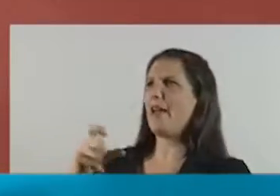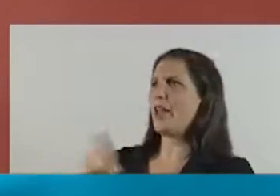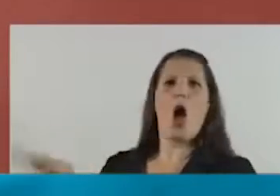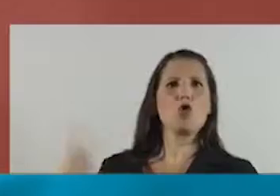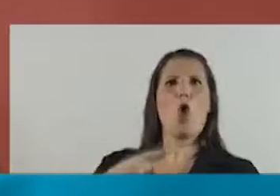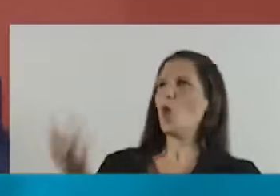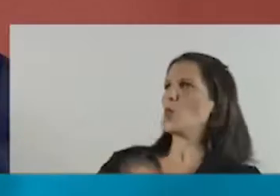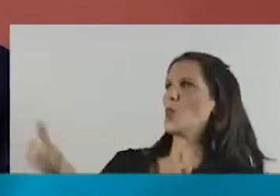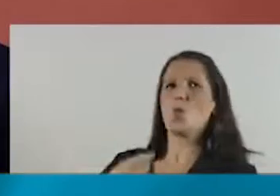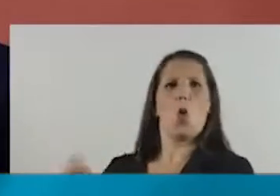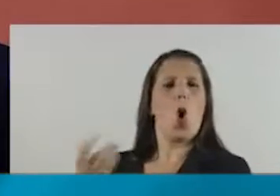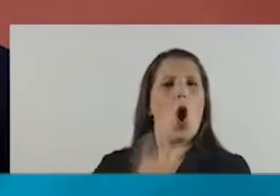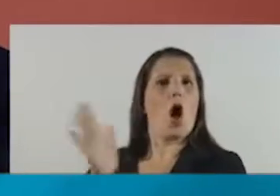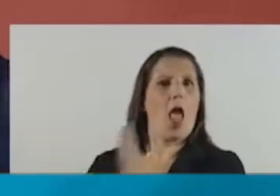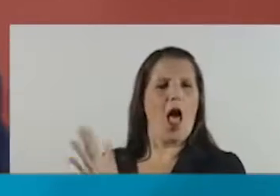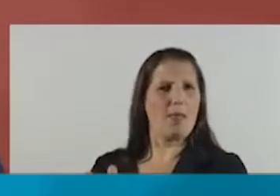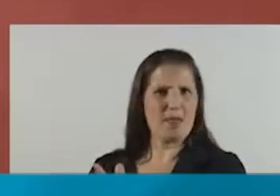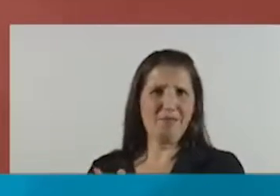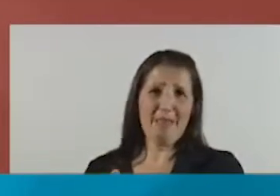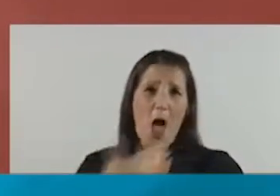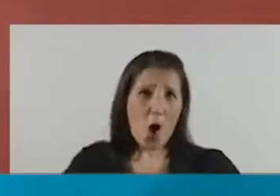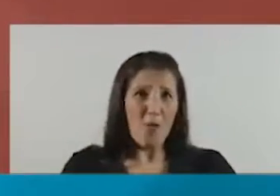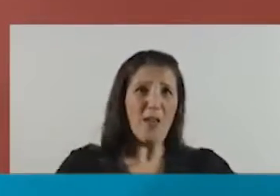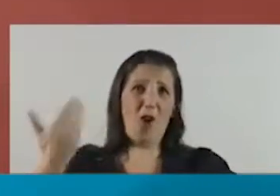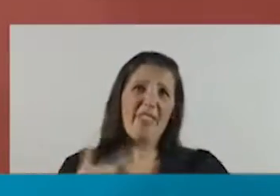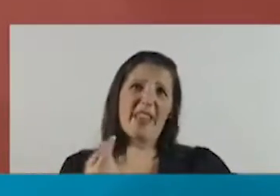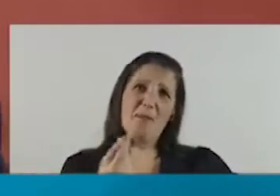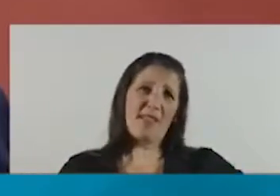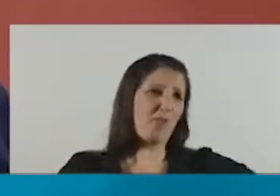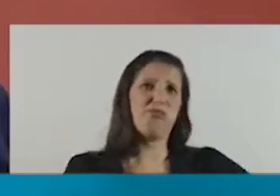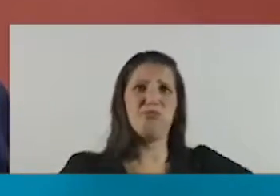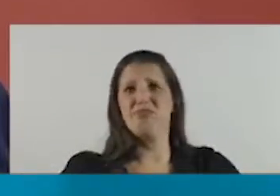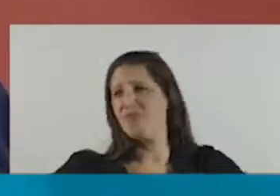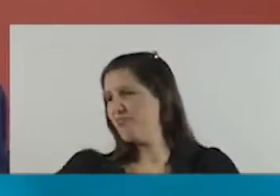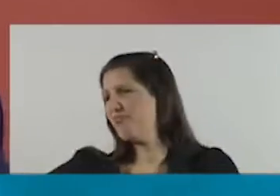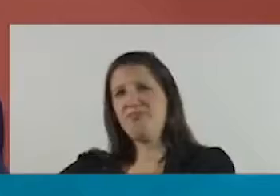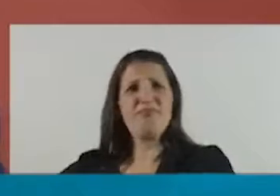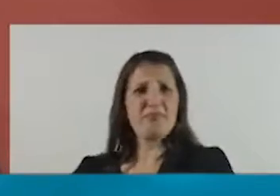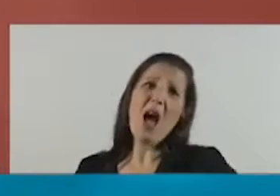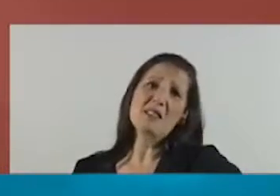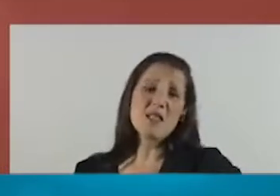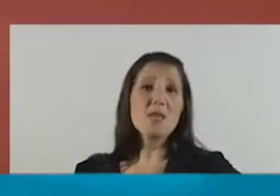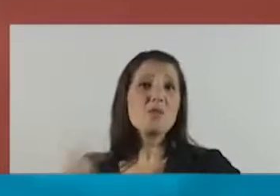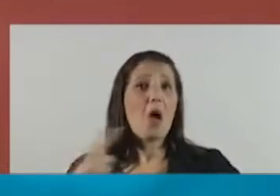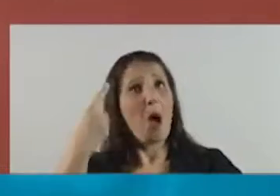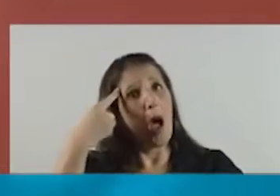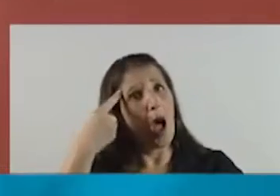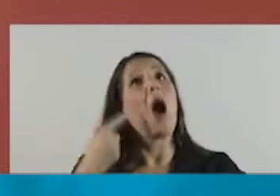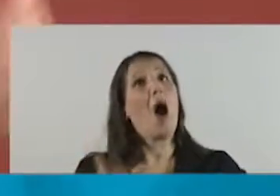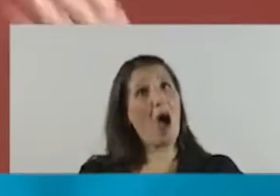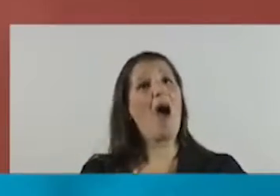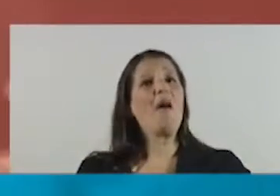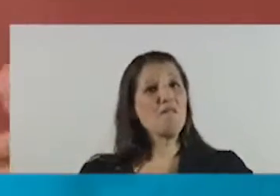y con un estado que despilfarraba recursos para hacernos creer que también podíamos vivir en una realidad inventada y